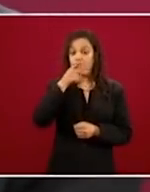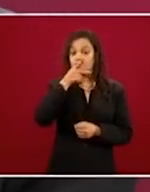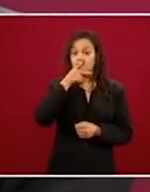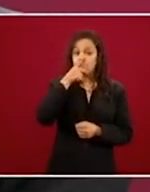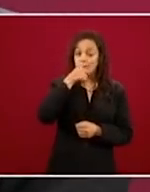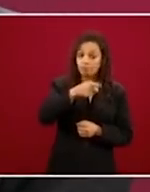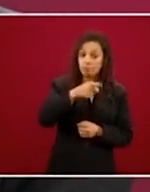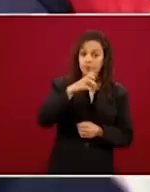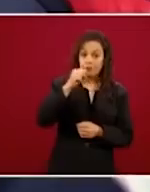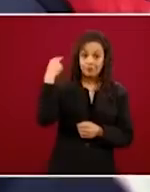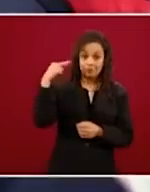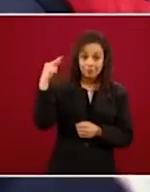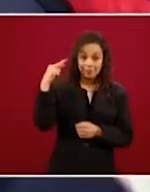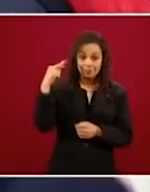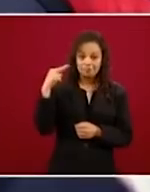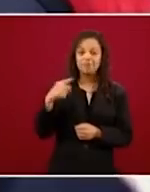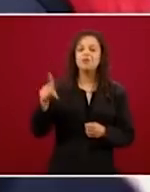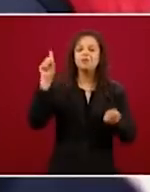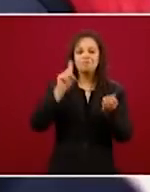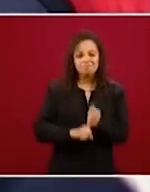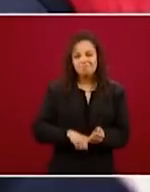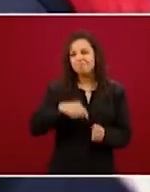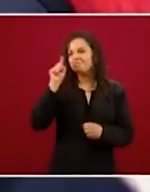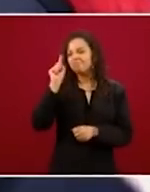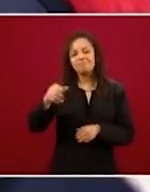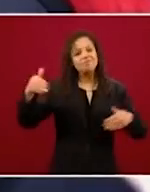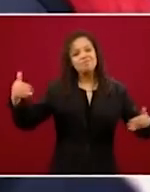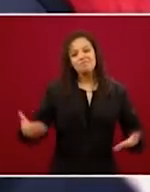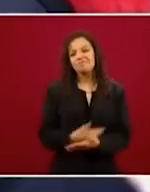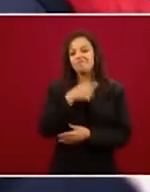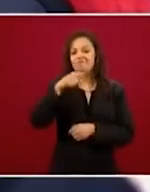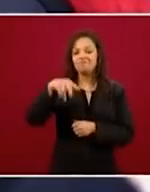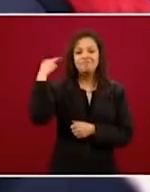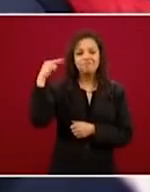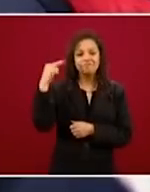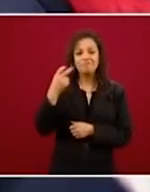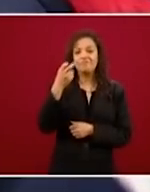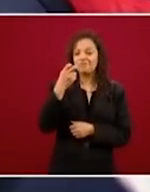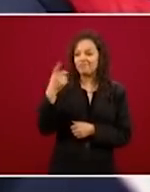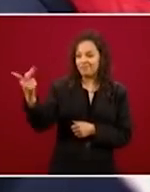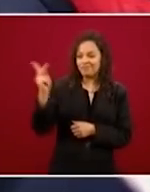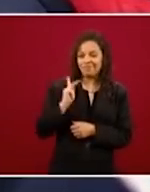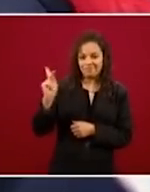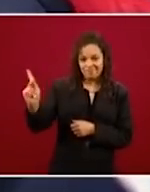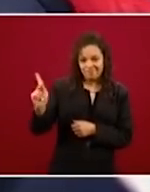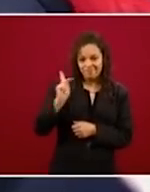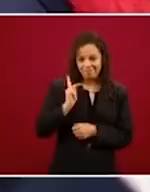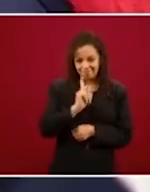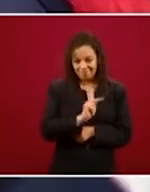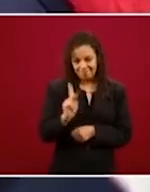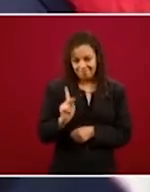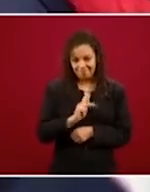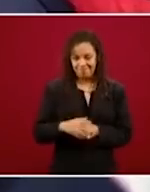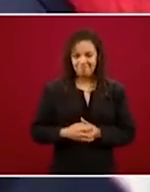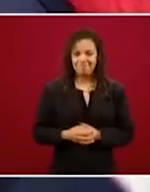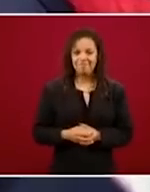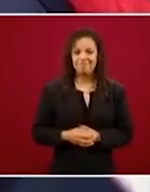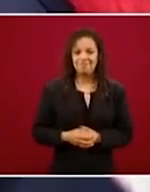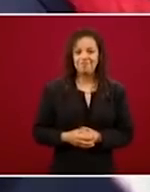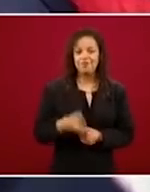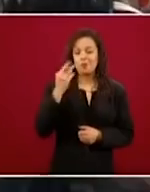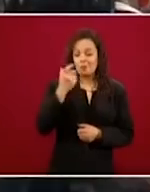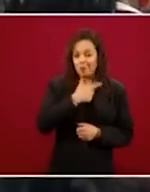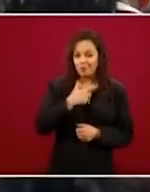veracruzanos entonces ustedes son mis paisanos y me da mucho gusto que estén aquí en palacio nacional